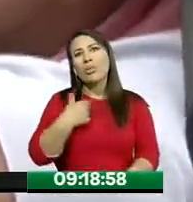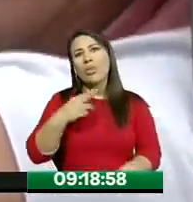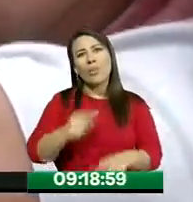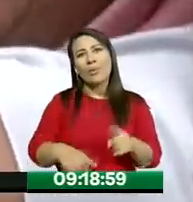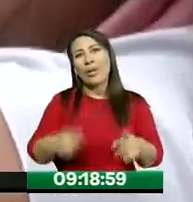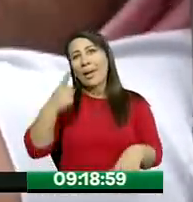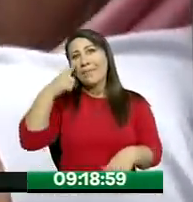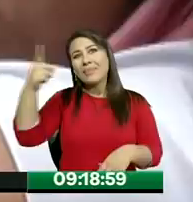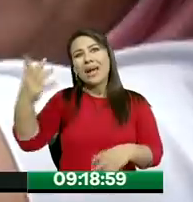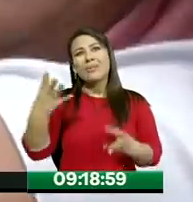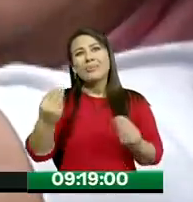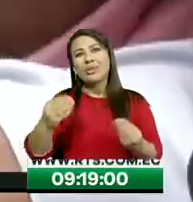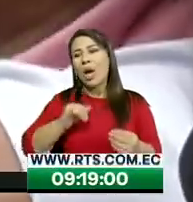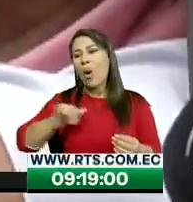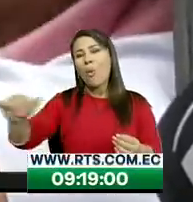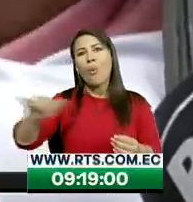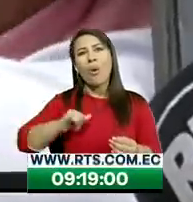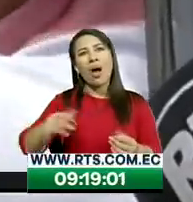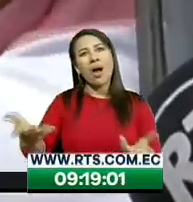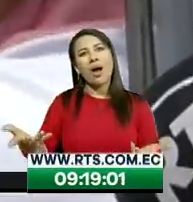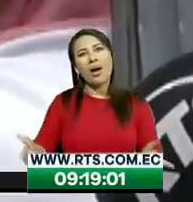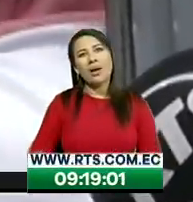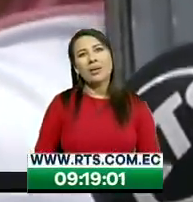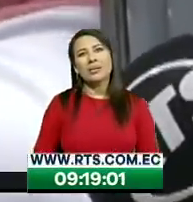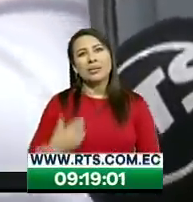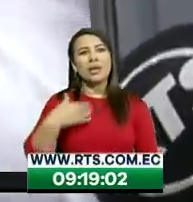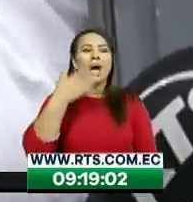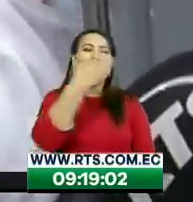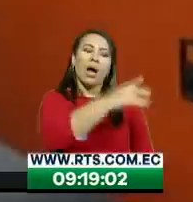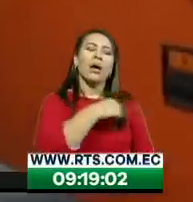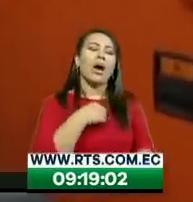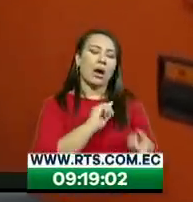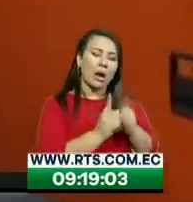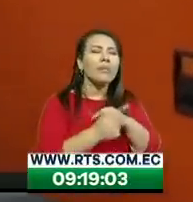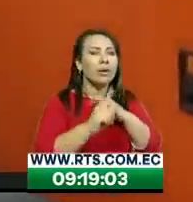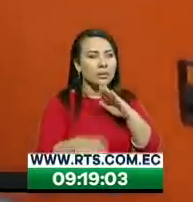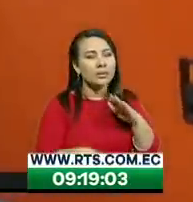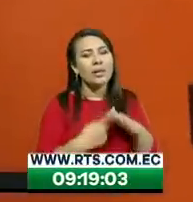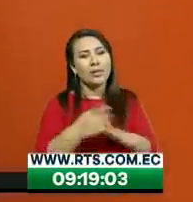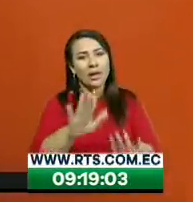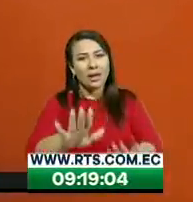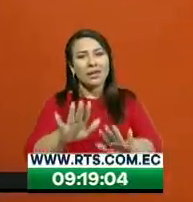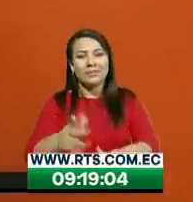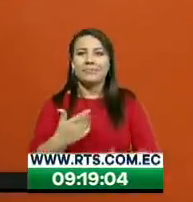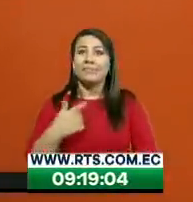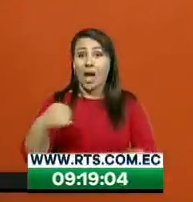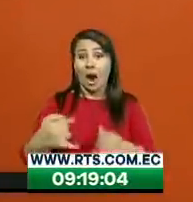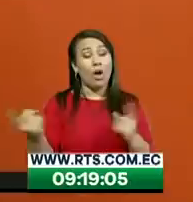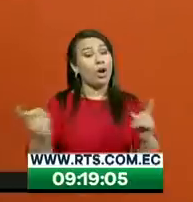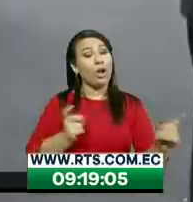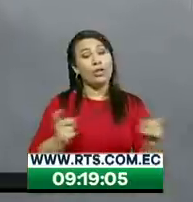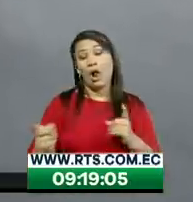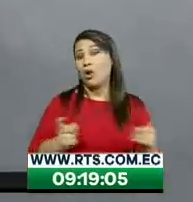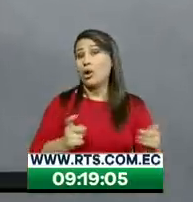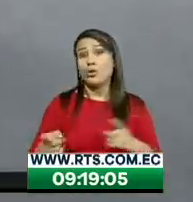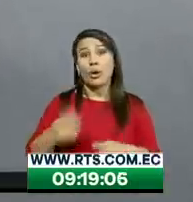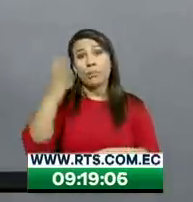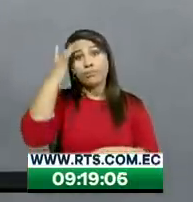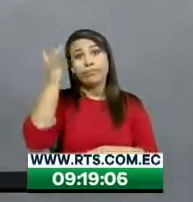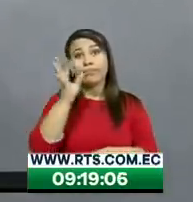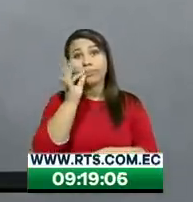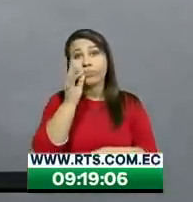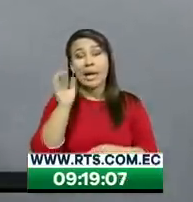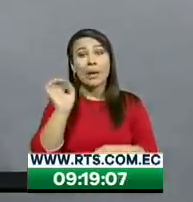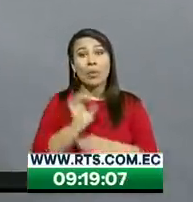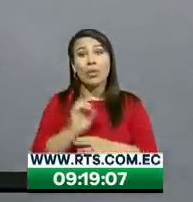partes con droga. Algunos le proponen $40,000. 8 meses del atentado al cuartel de San Lorenzo y